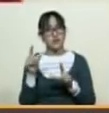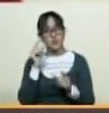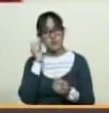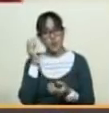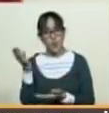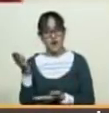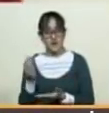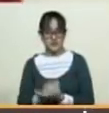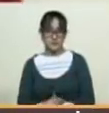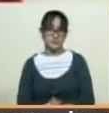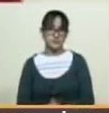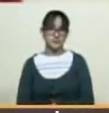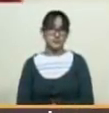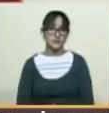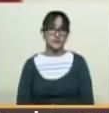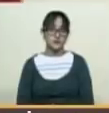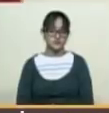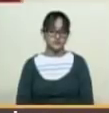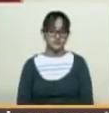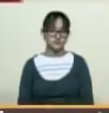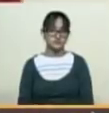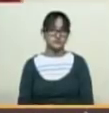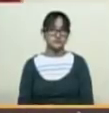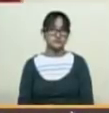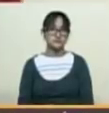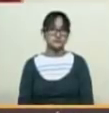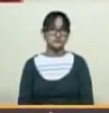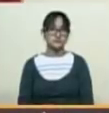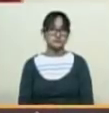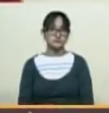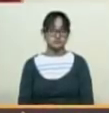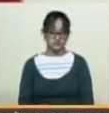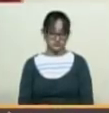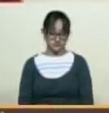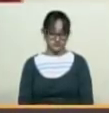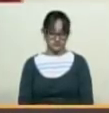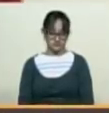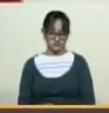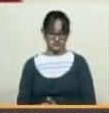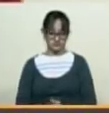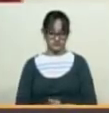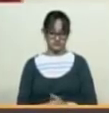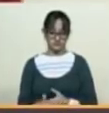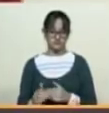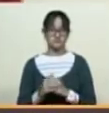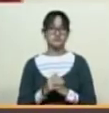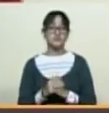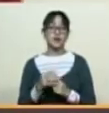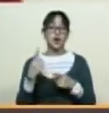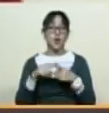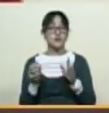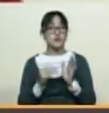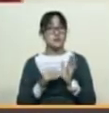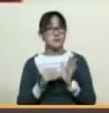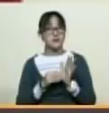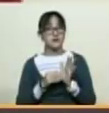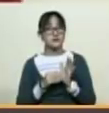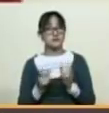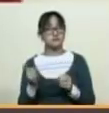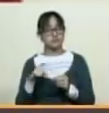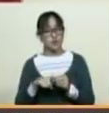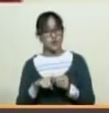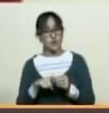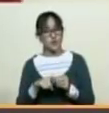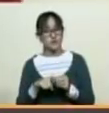señora Federica Mogherini. También estamos invitando, tal como fue solicitado y lo hemos hecho en otras oportunidades, a integrantes